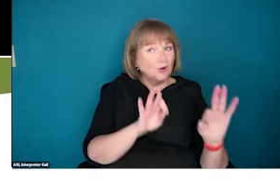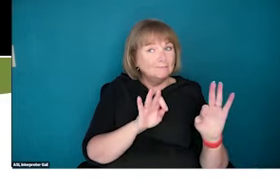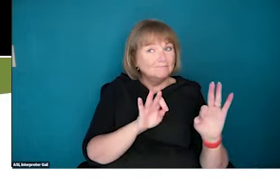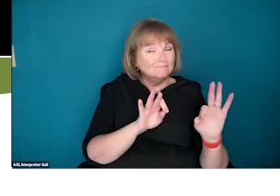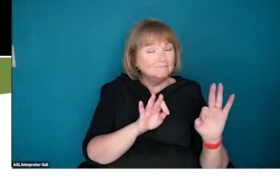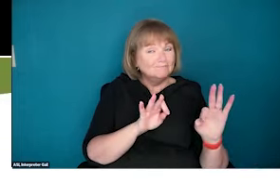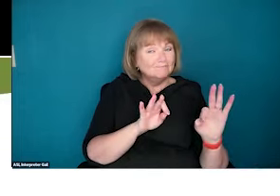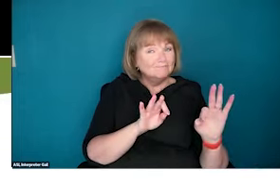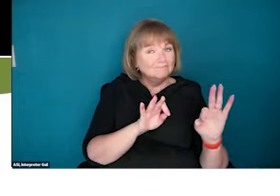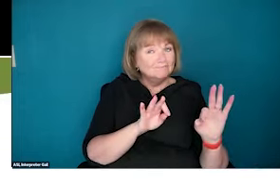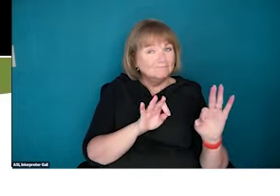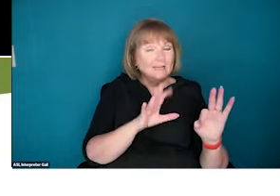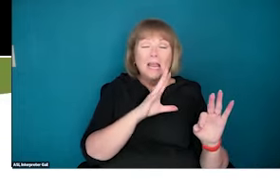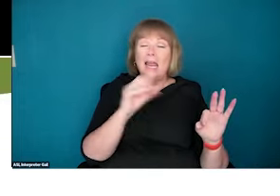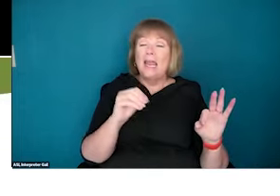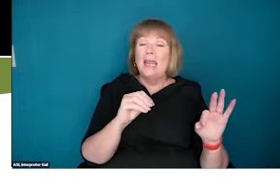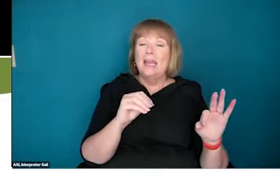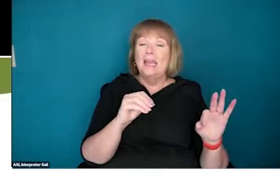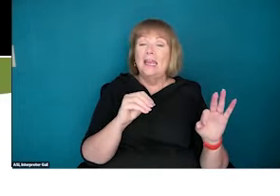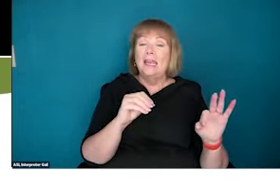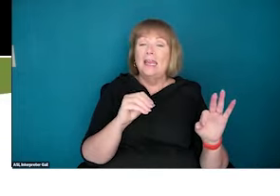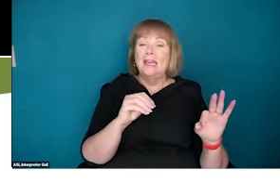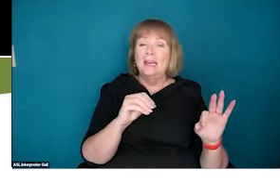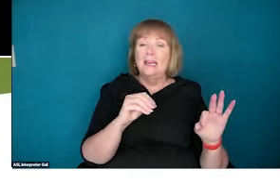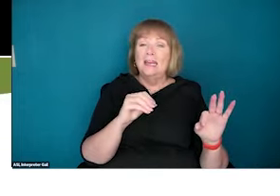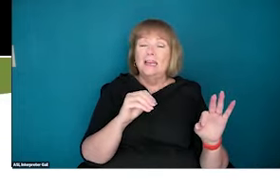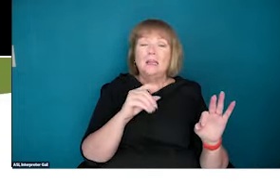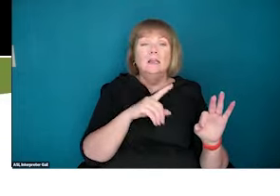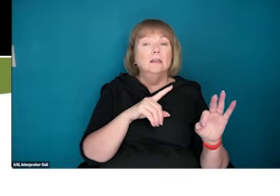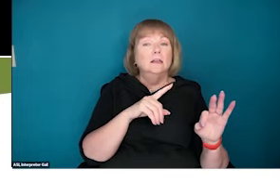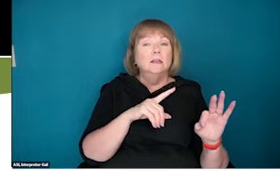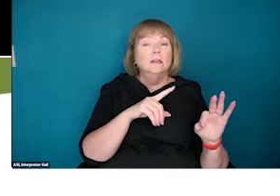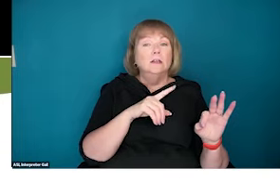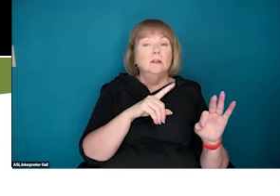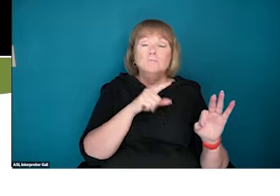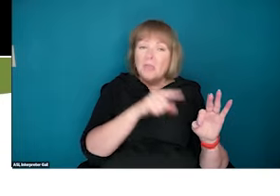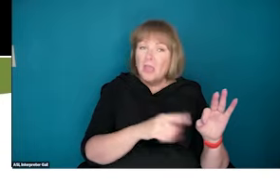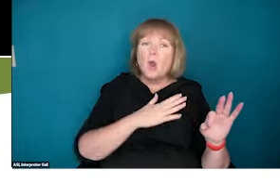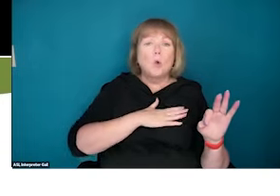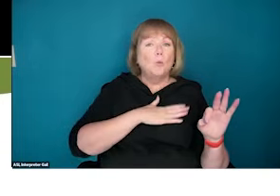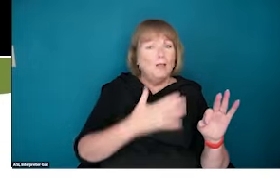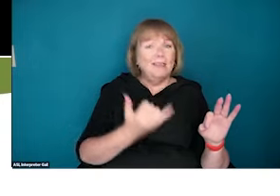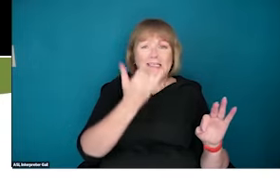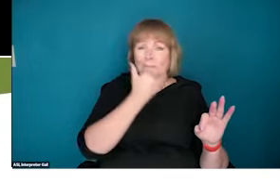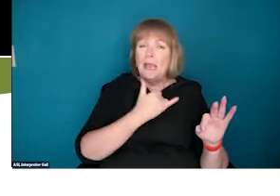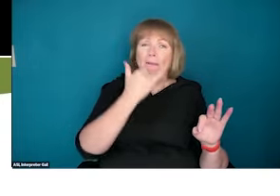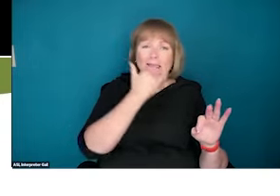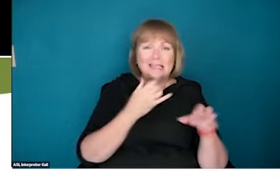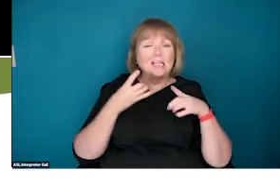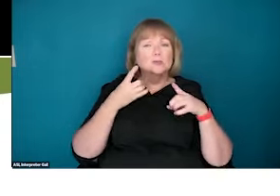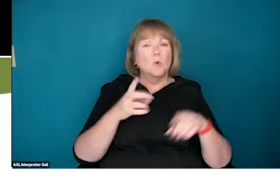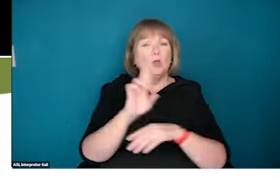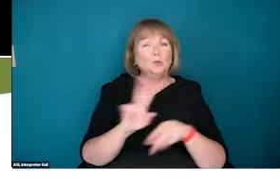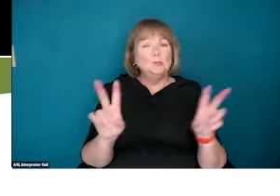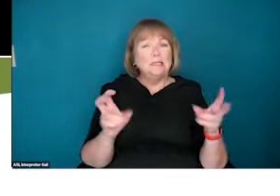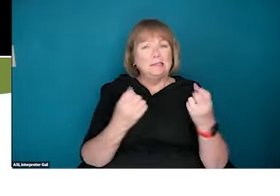nosotros aprendemos y que nosotros podemos aprender y que no todos con discapacidad o sin